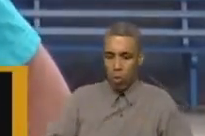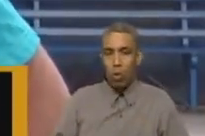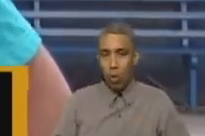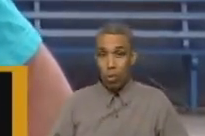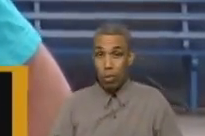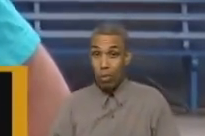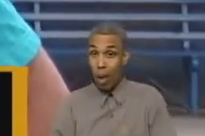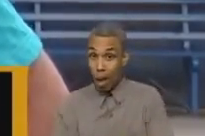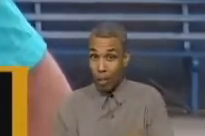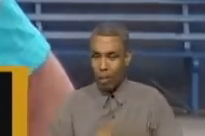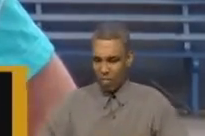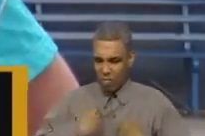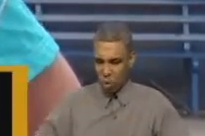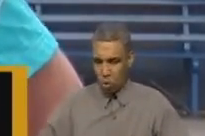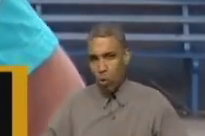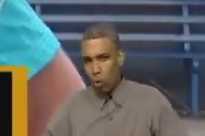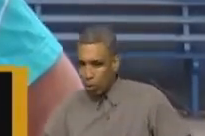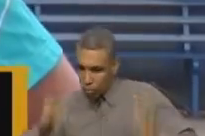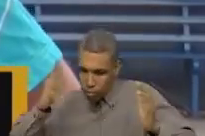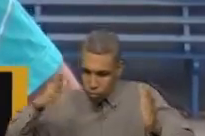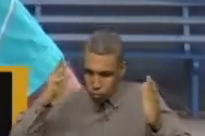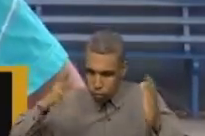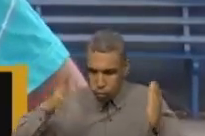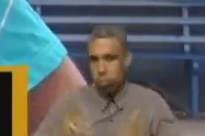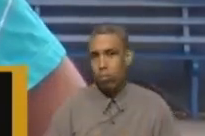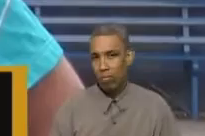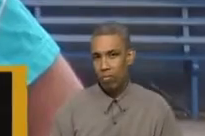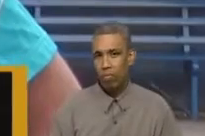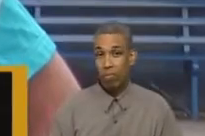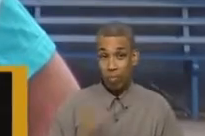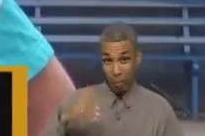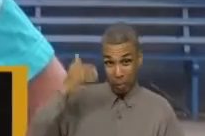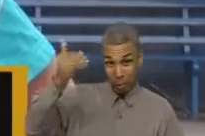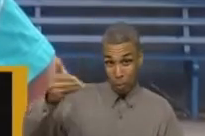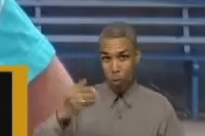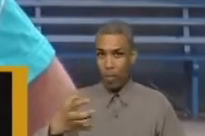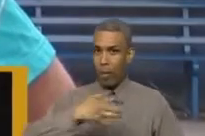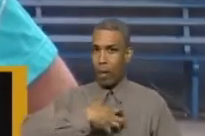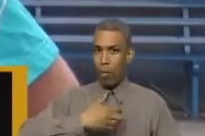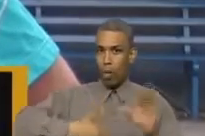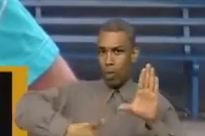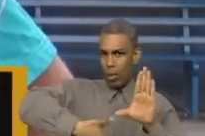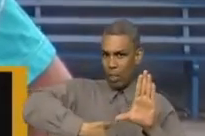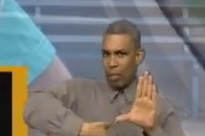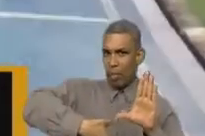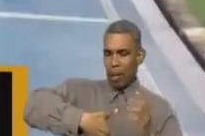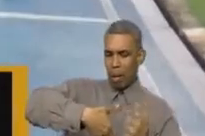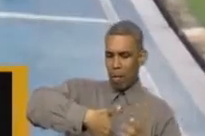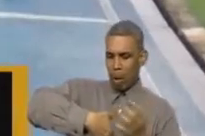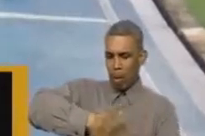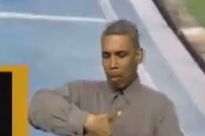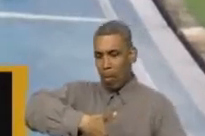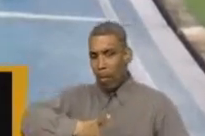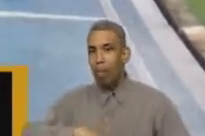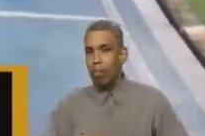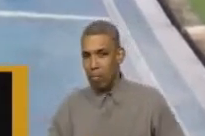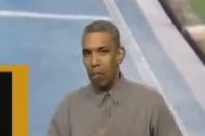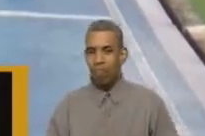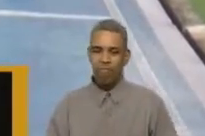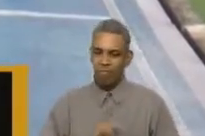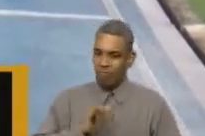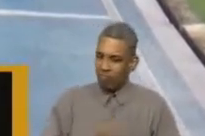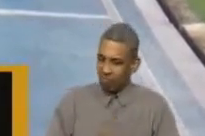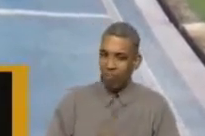que se tiene para las competencias ya en la fase suramericana, que es la que pues ahorita nos falta por competir. Han sido años